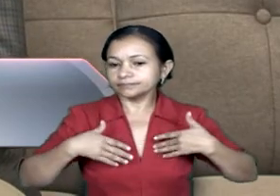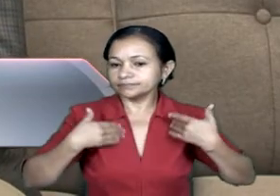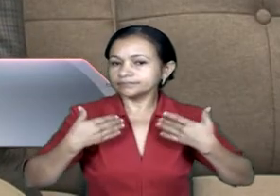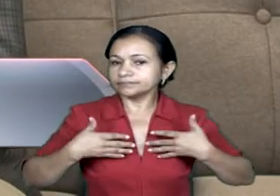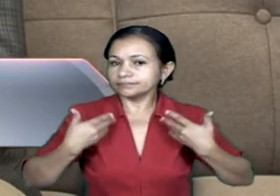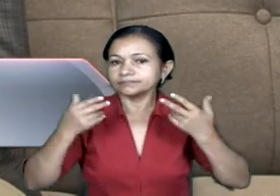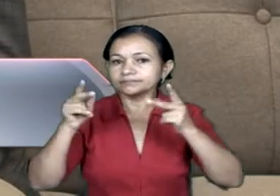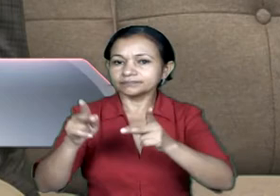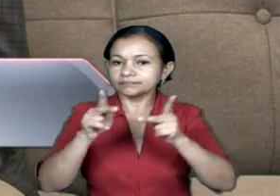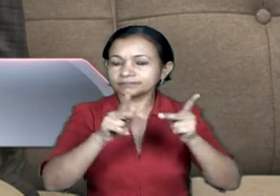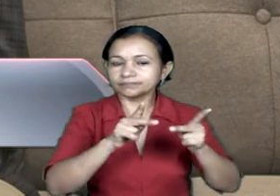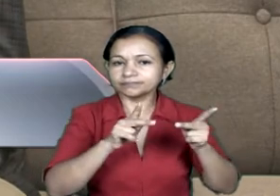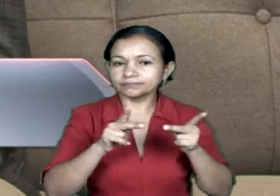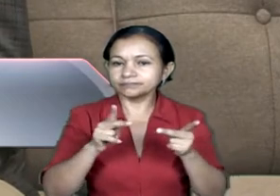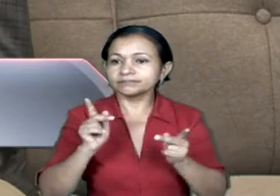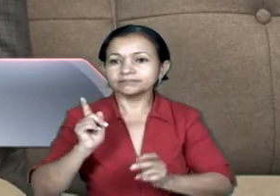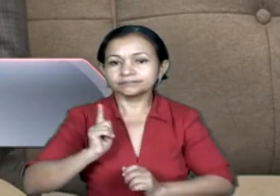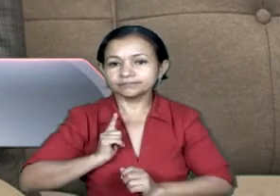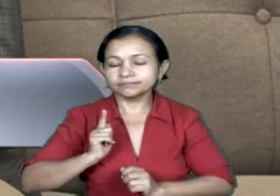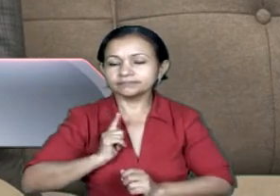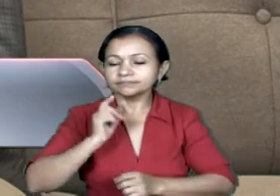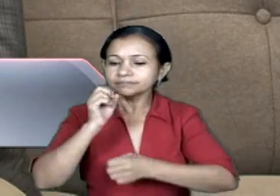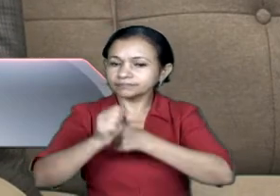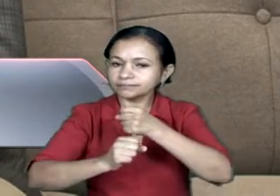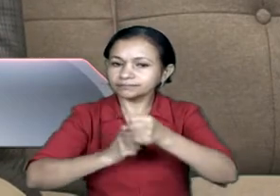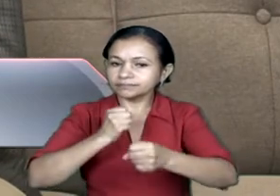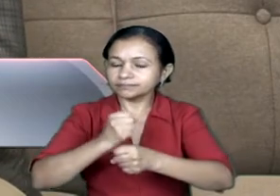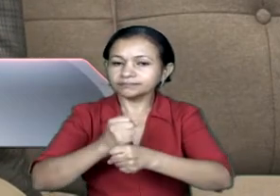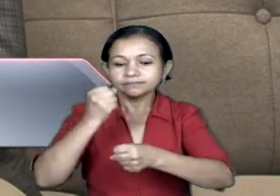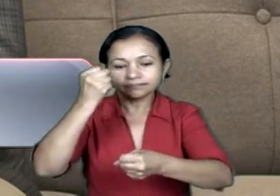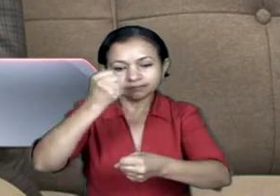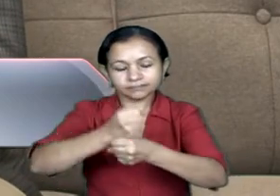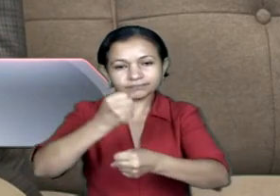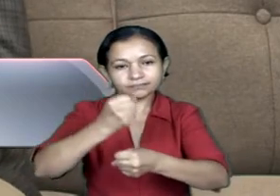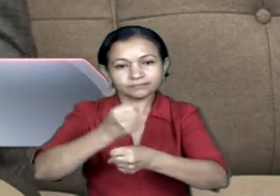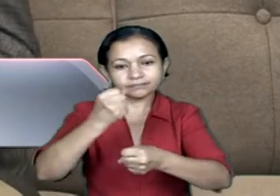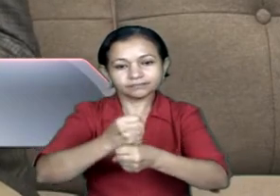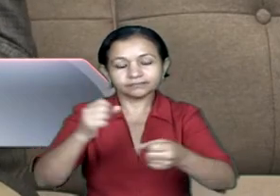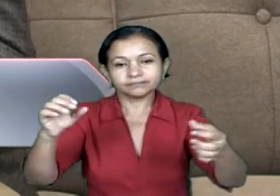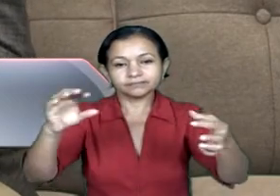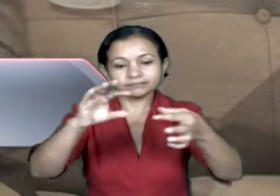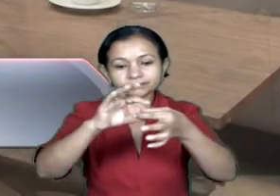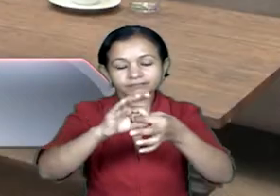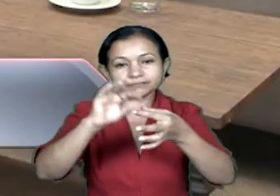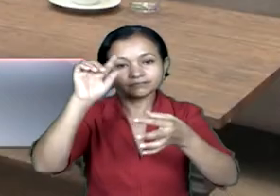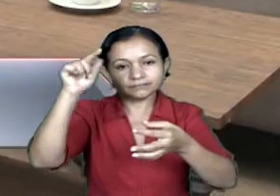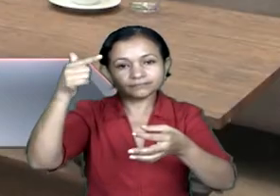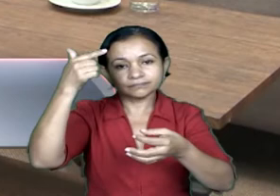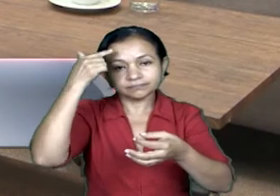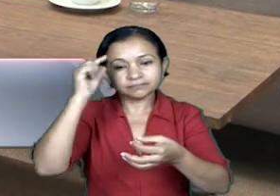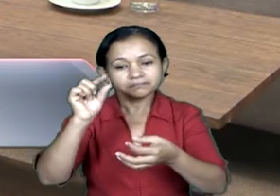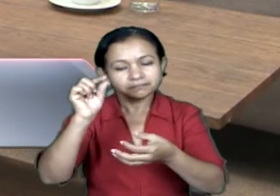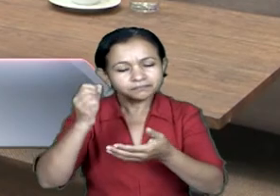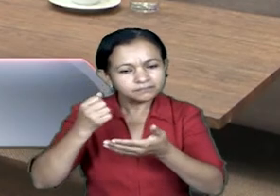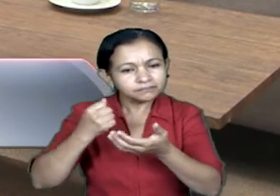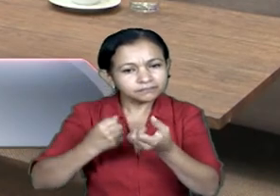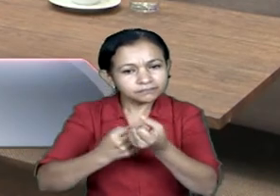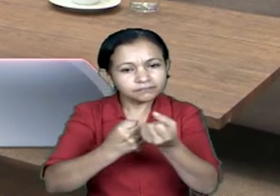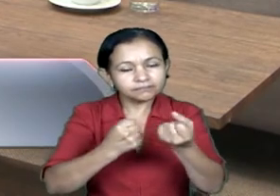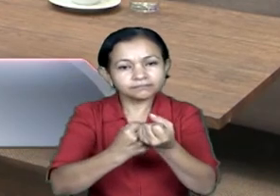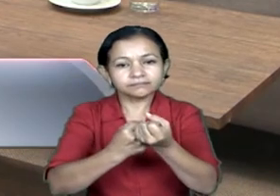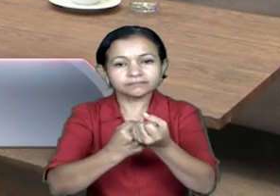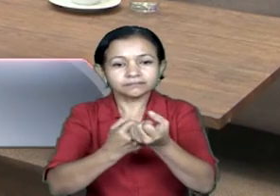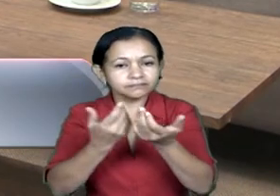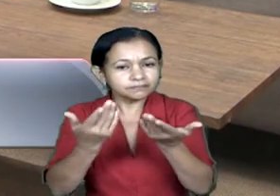y tiene mucho ánimo de trabajar. Y con poco apoyo, asesoría